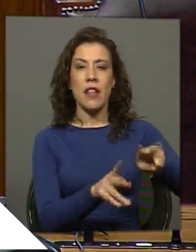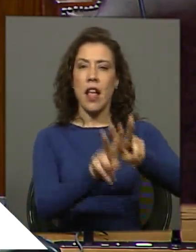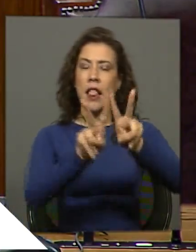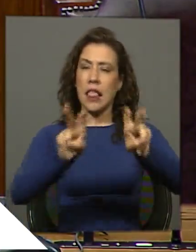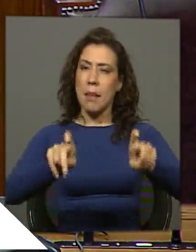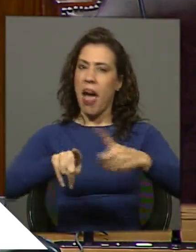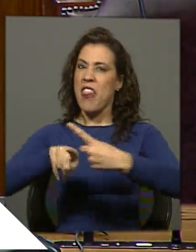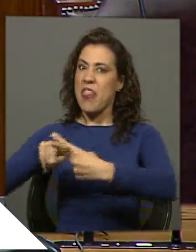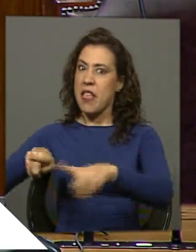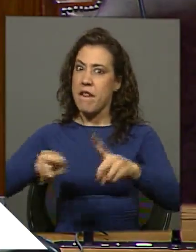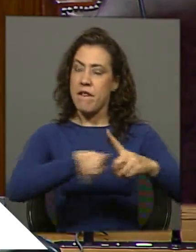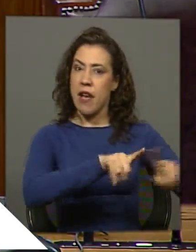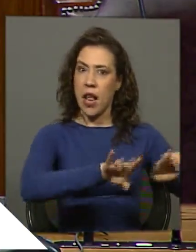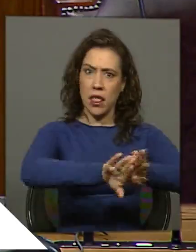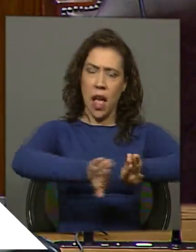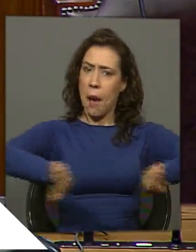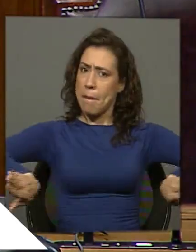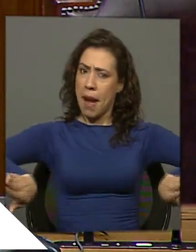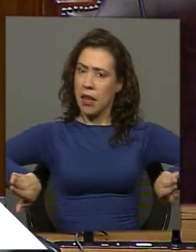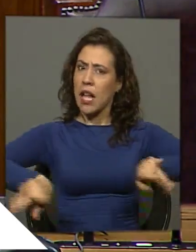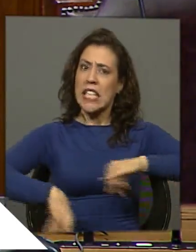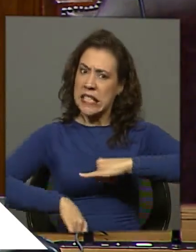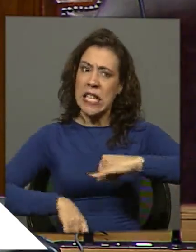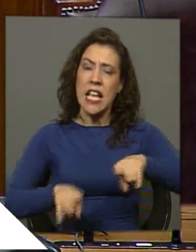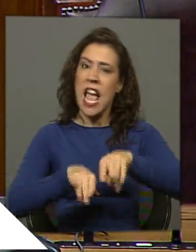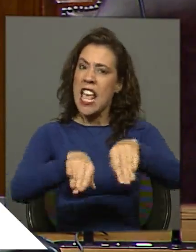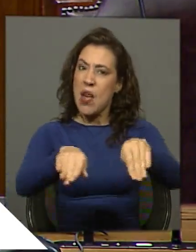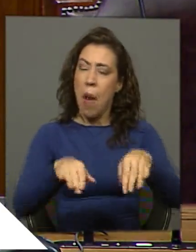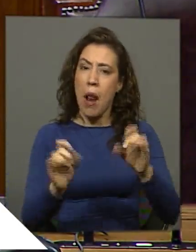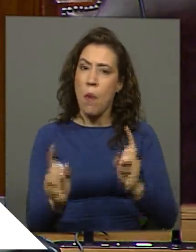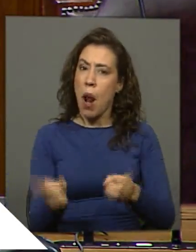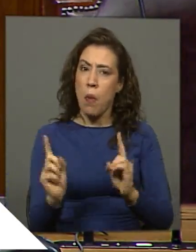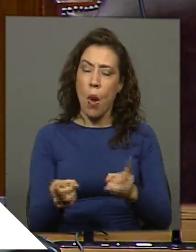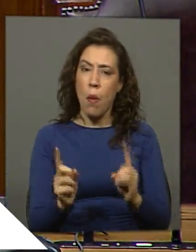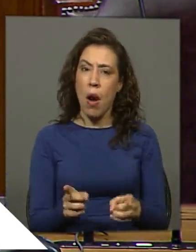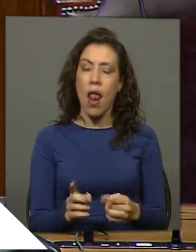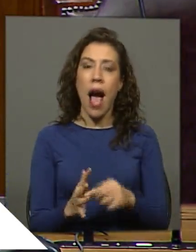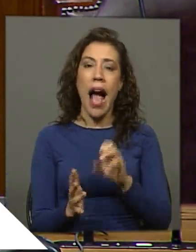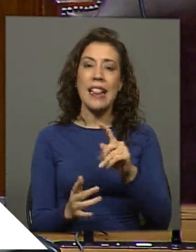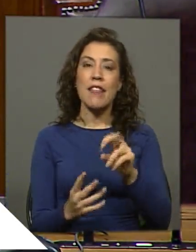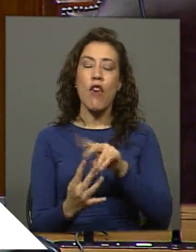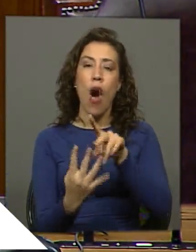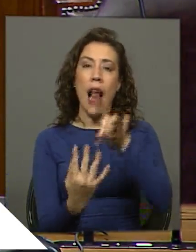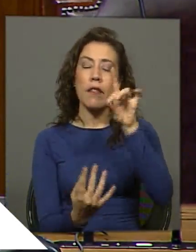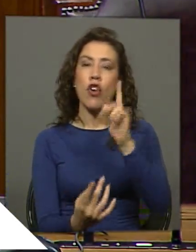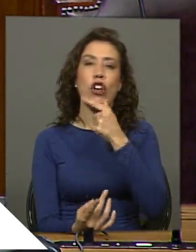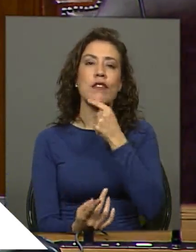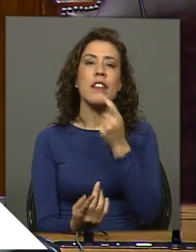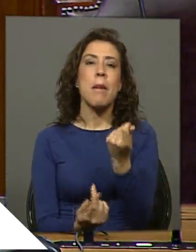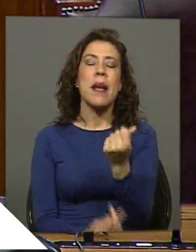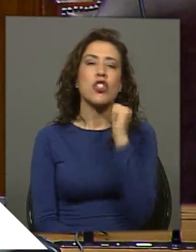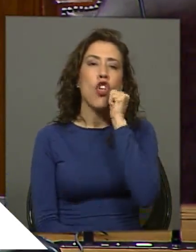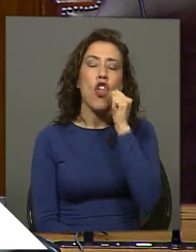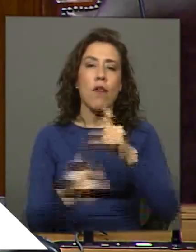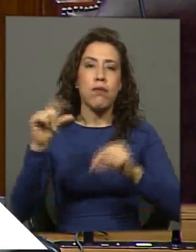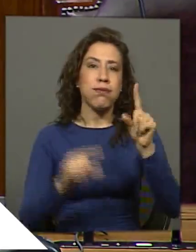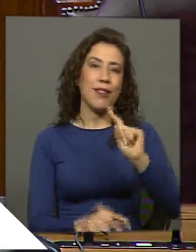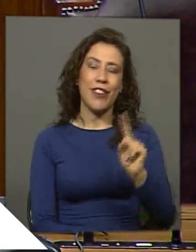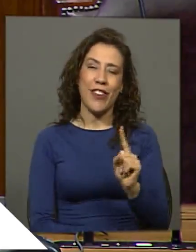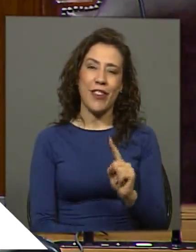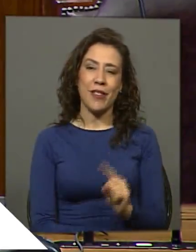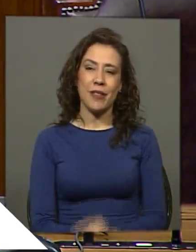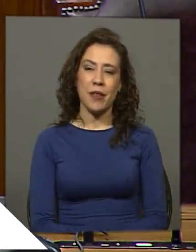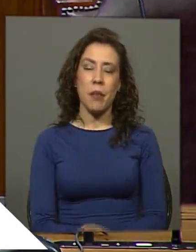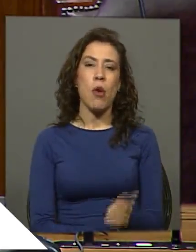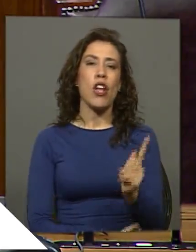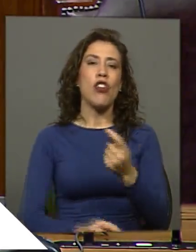completamente distinto eso sigue igual ciertamente estos activos alternativos no son tan fáciles de ponerle precio todos los días porque como decía no